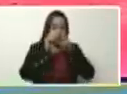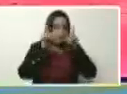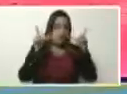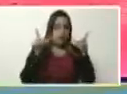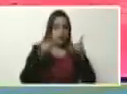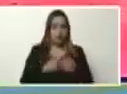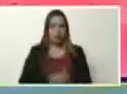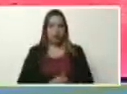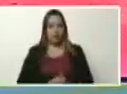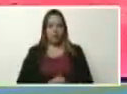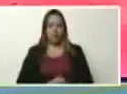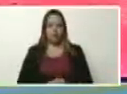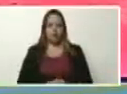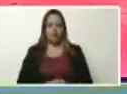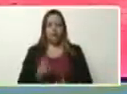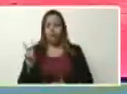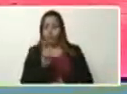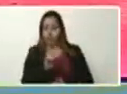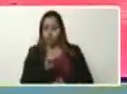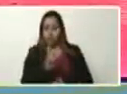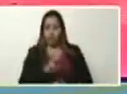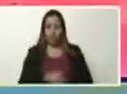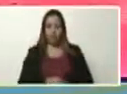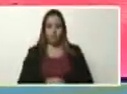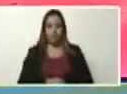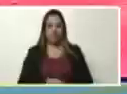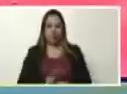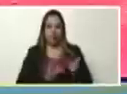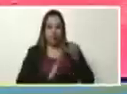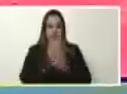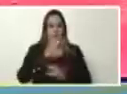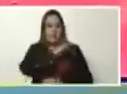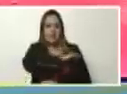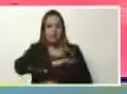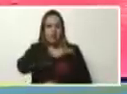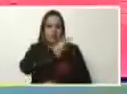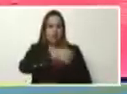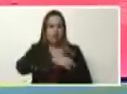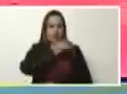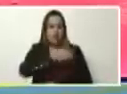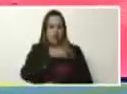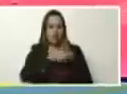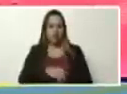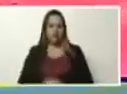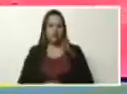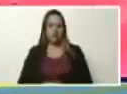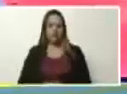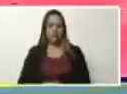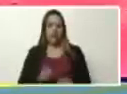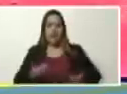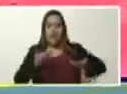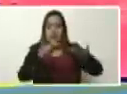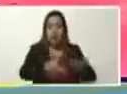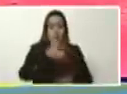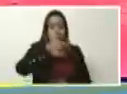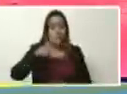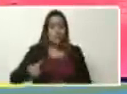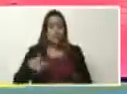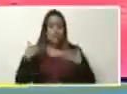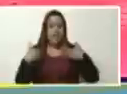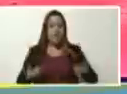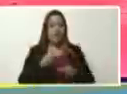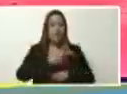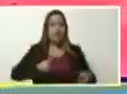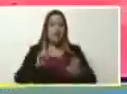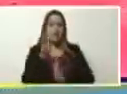impresionantes, donde Venezuela fundó las misiones sociales y le entregó al pueblo salud pública por